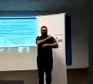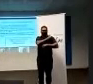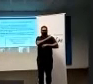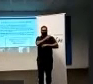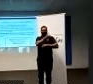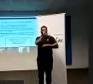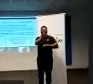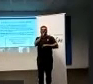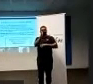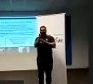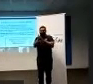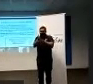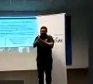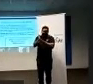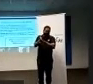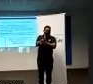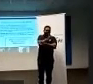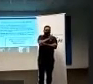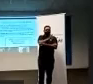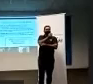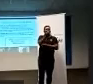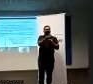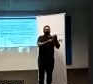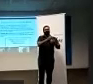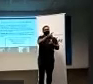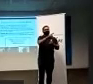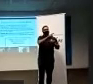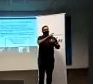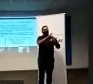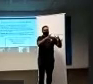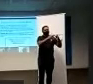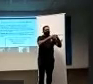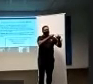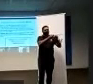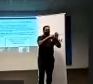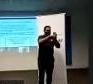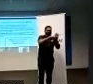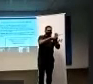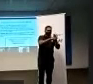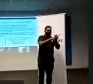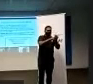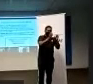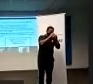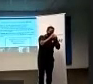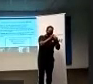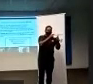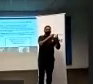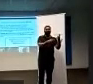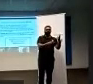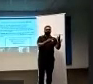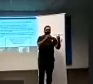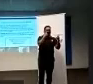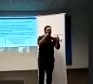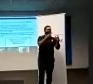la eficacia de la vacuna. En esta oportunidad, en este estudio realizado en Estados Unidos y Europa, se